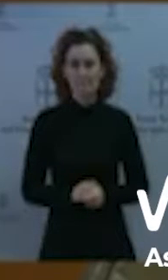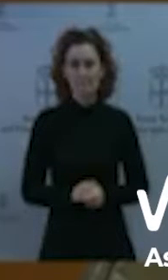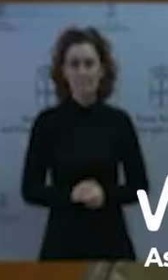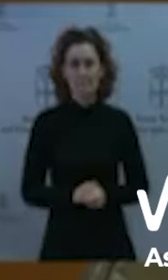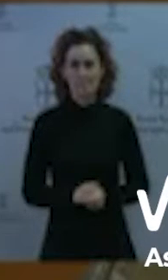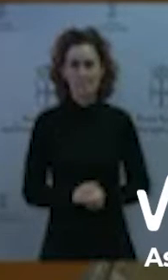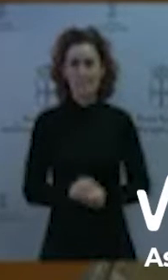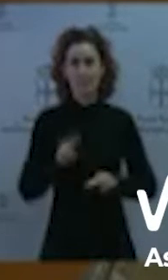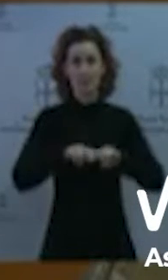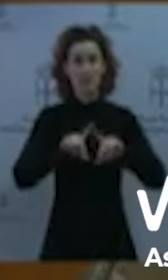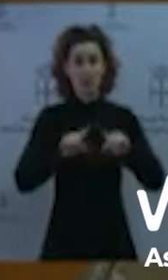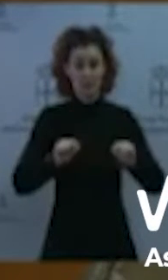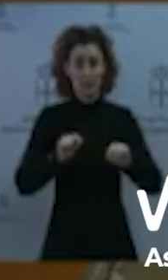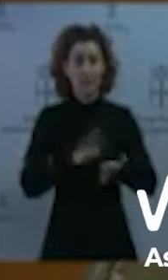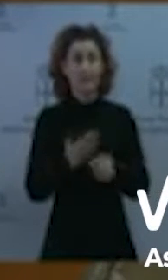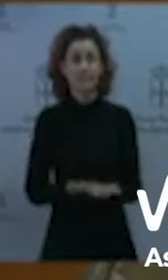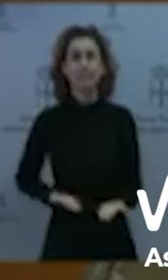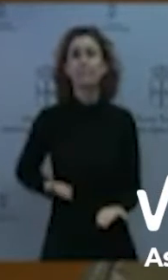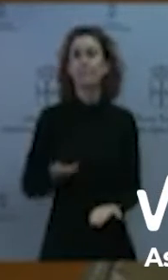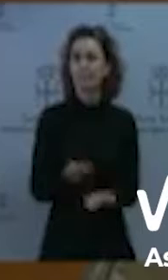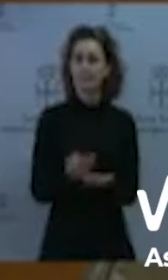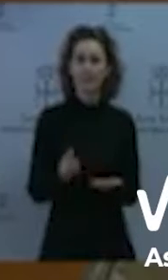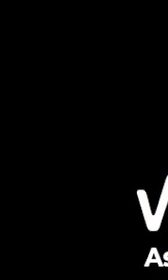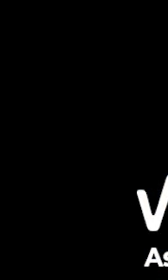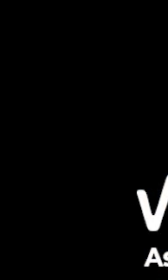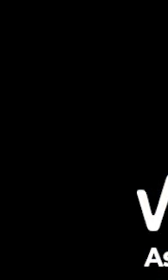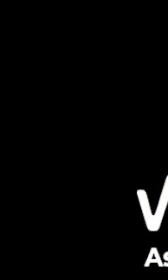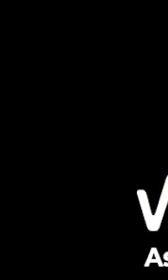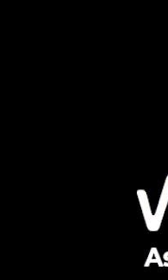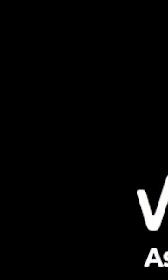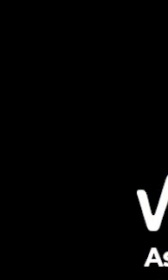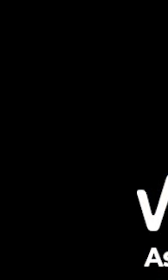Soliciten su cese inmediato porque está mintiendo a todos los asturianos con descaro.